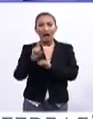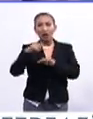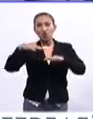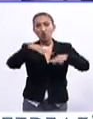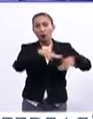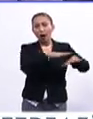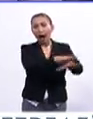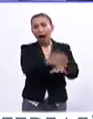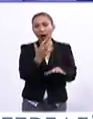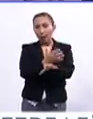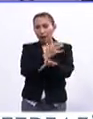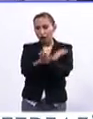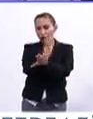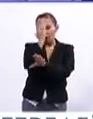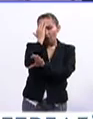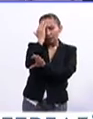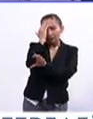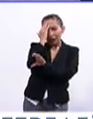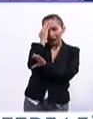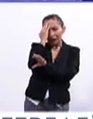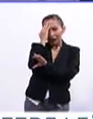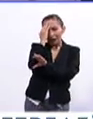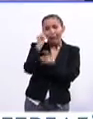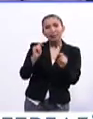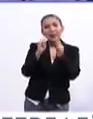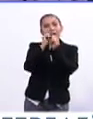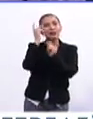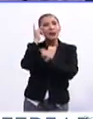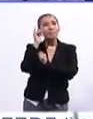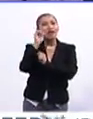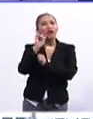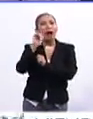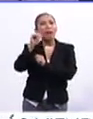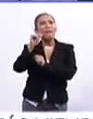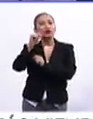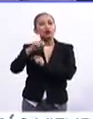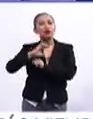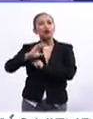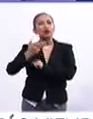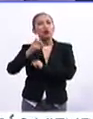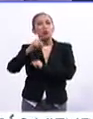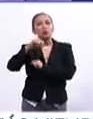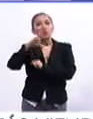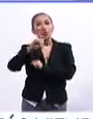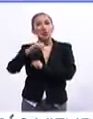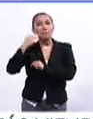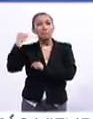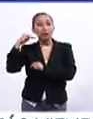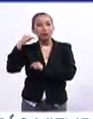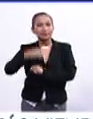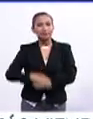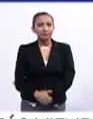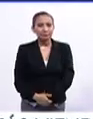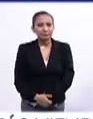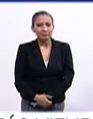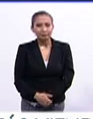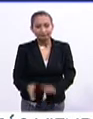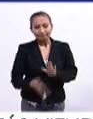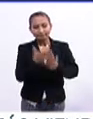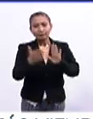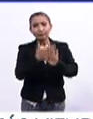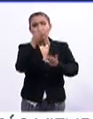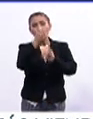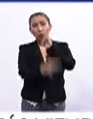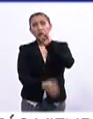agua. Acompáñame a conocer al Templo de San Pedro Apóstol en Churumuco, Michoacán. Construido